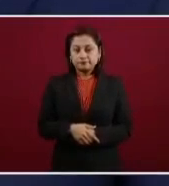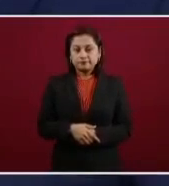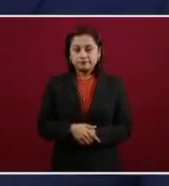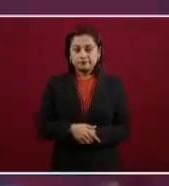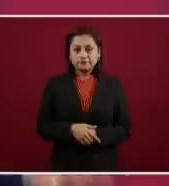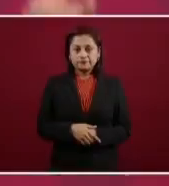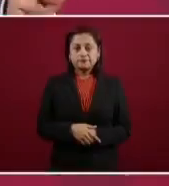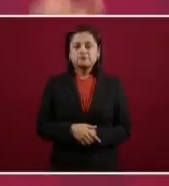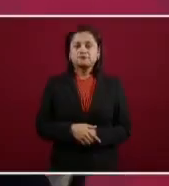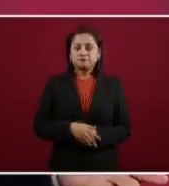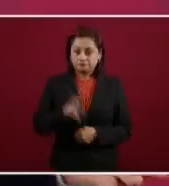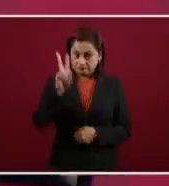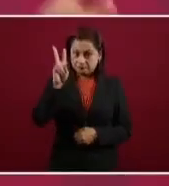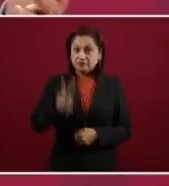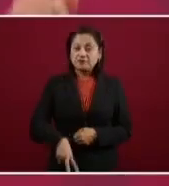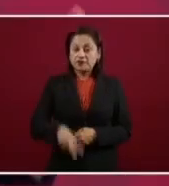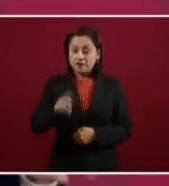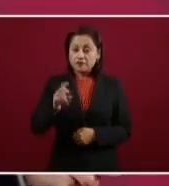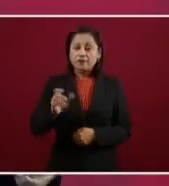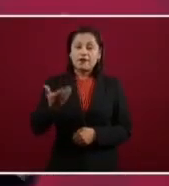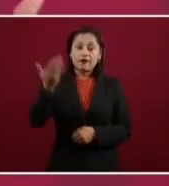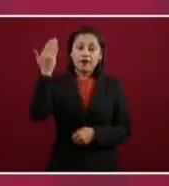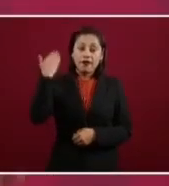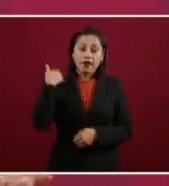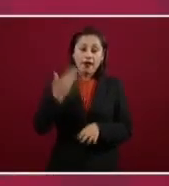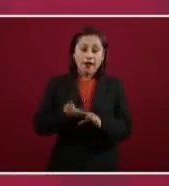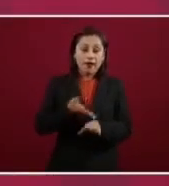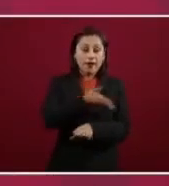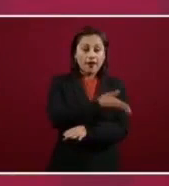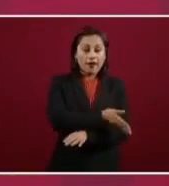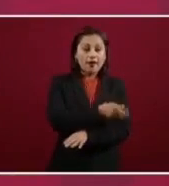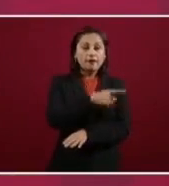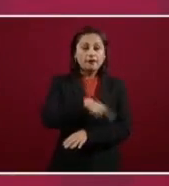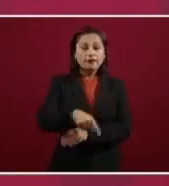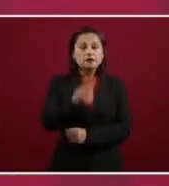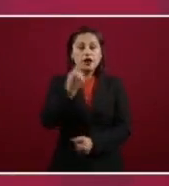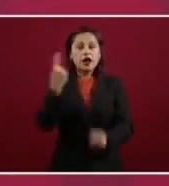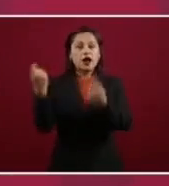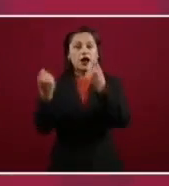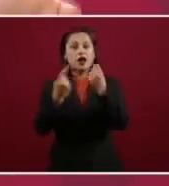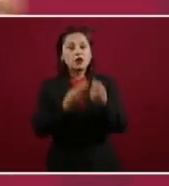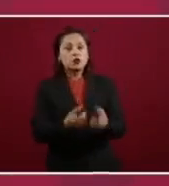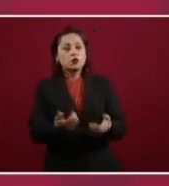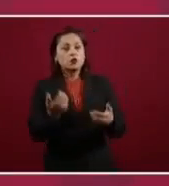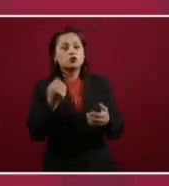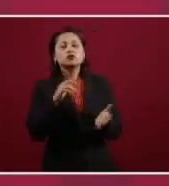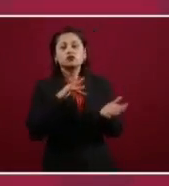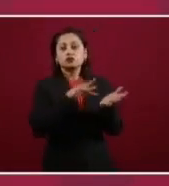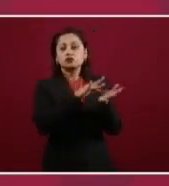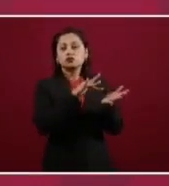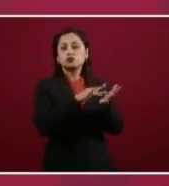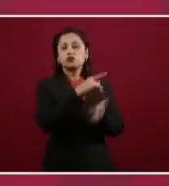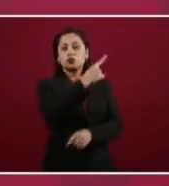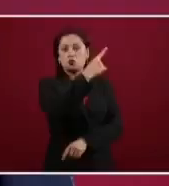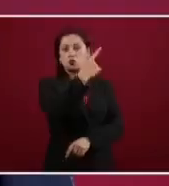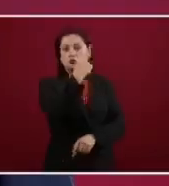había una postura a favor de uno de los candidatos